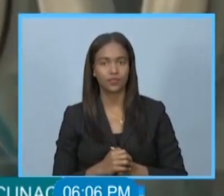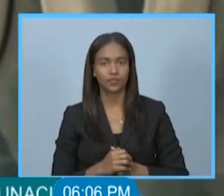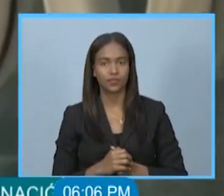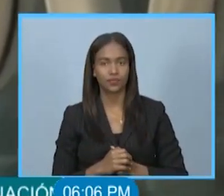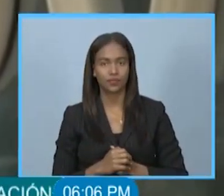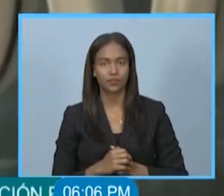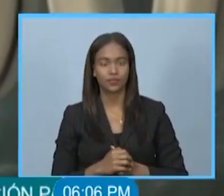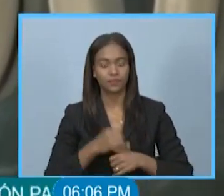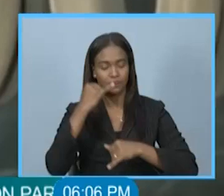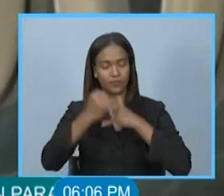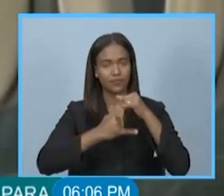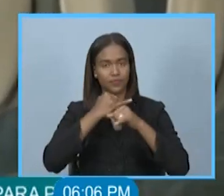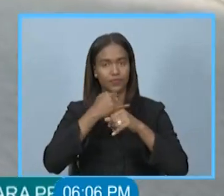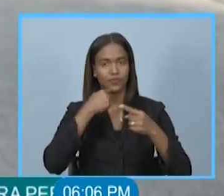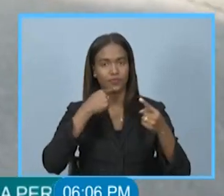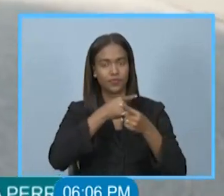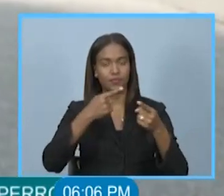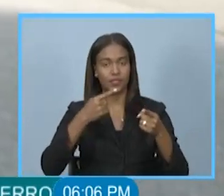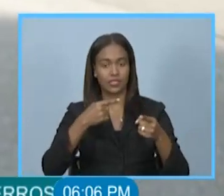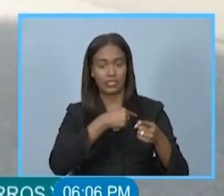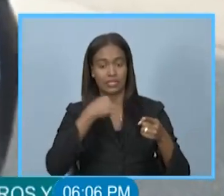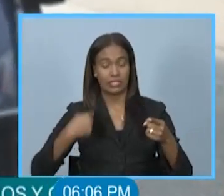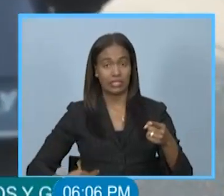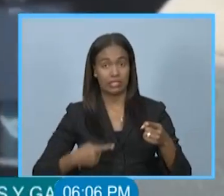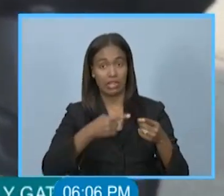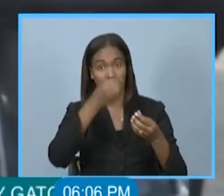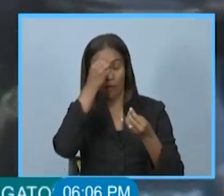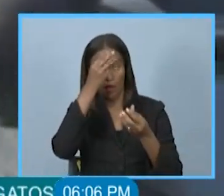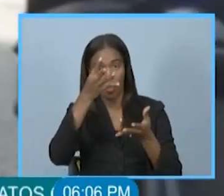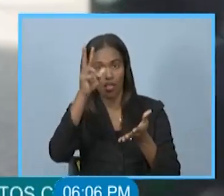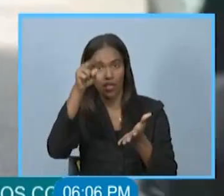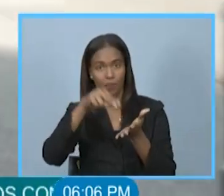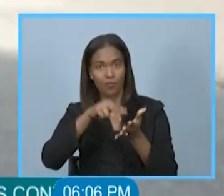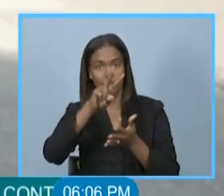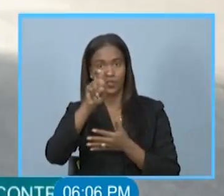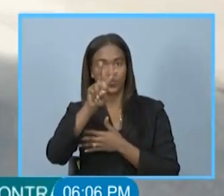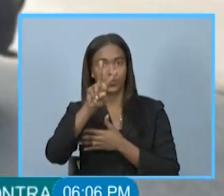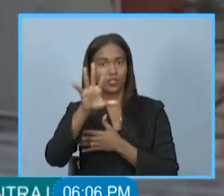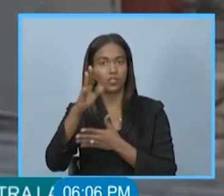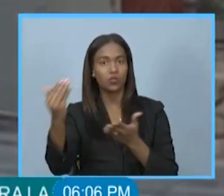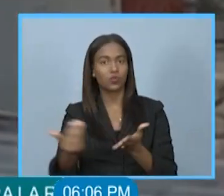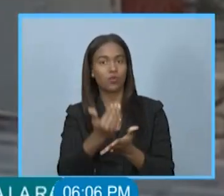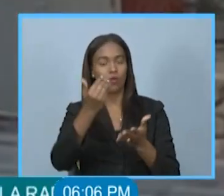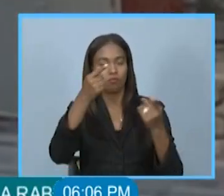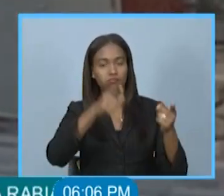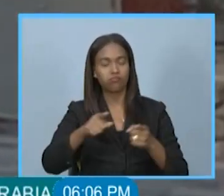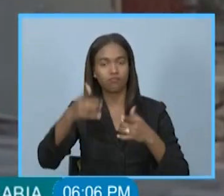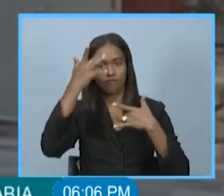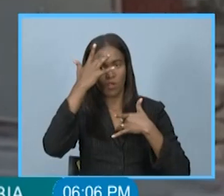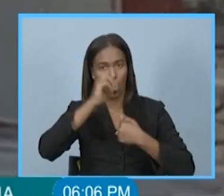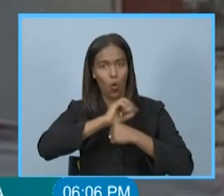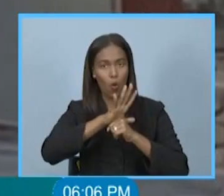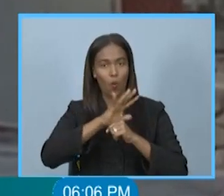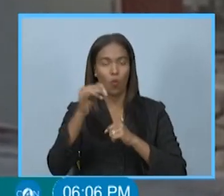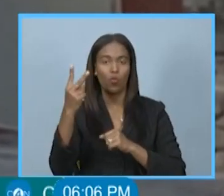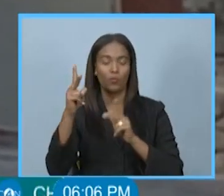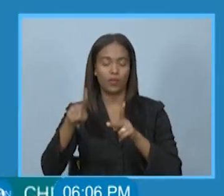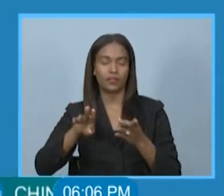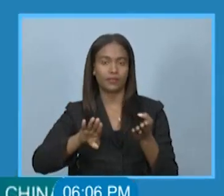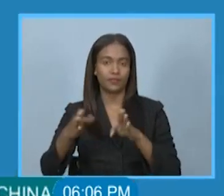en las internacionales china notifica 2.225 nuevos casos de covid y dos